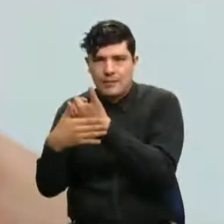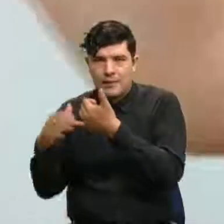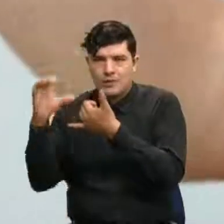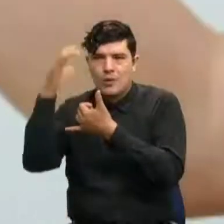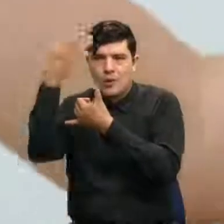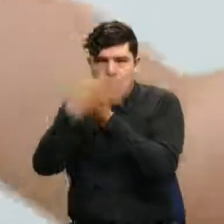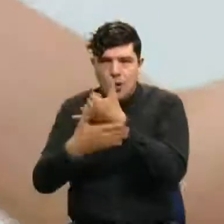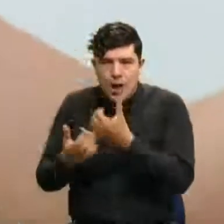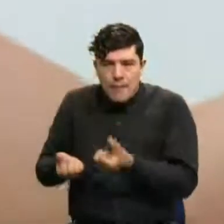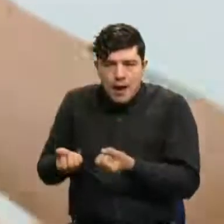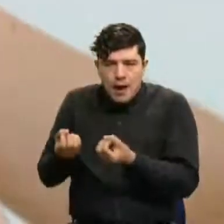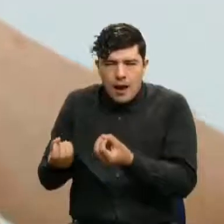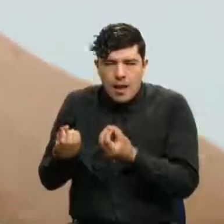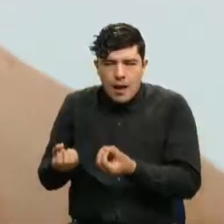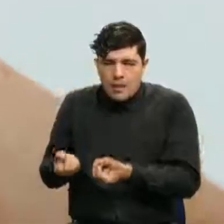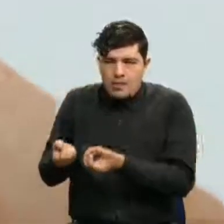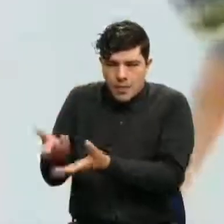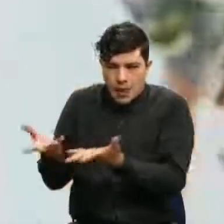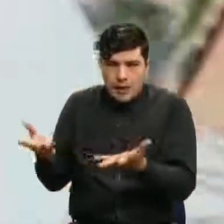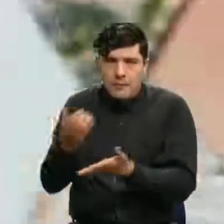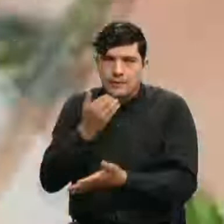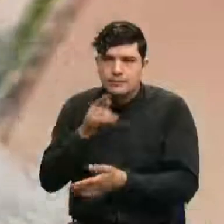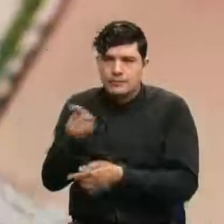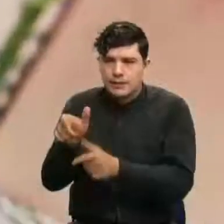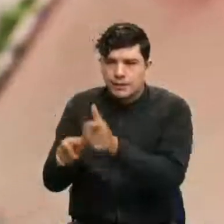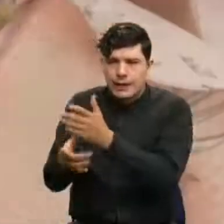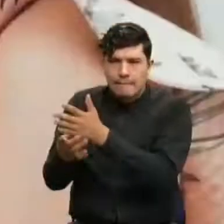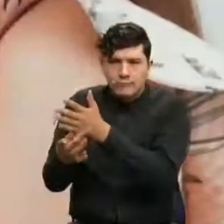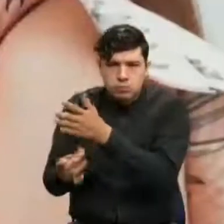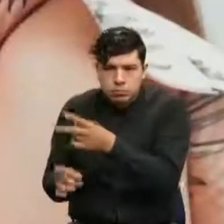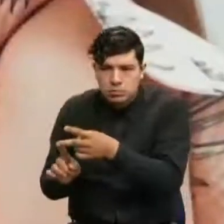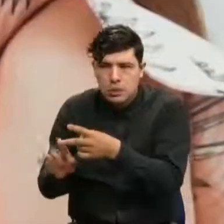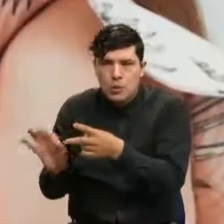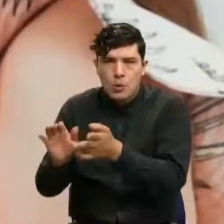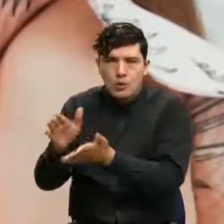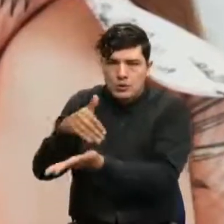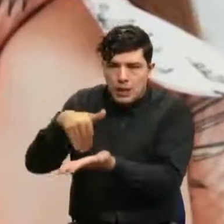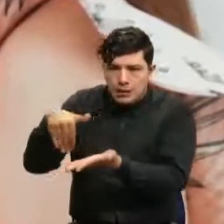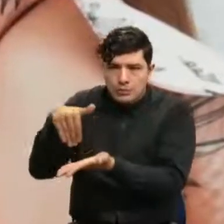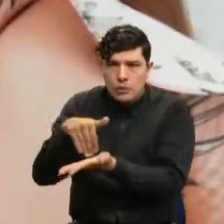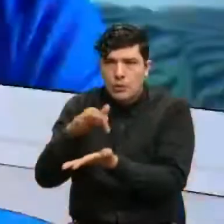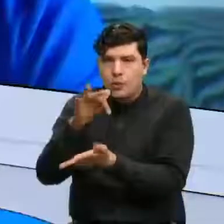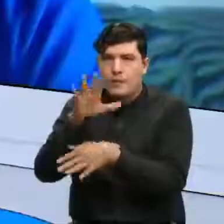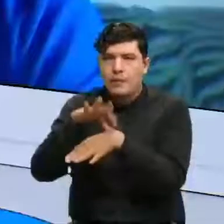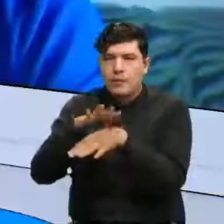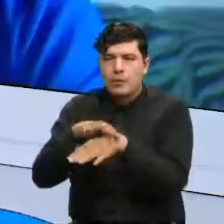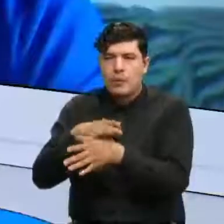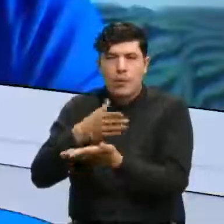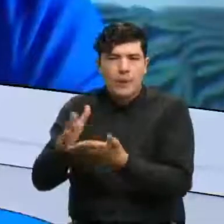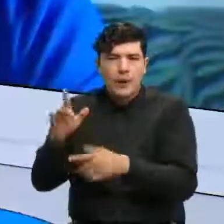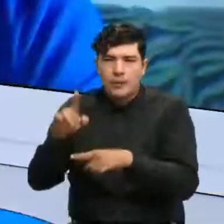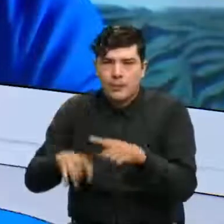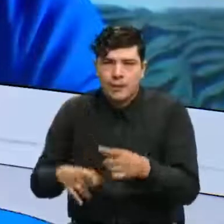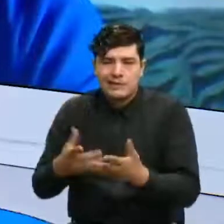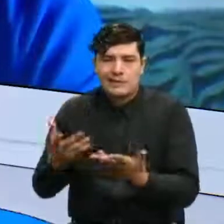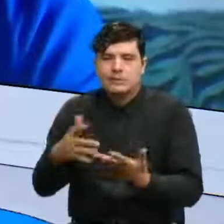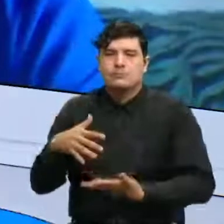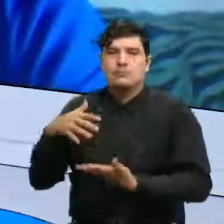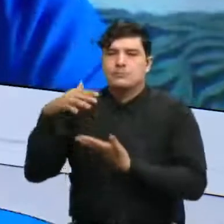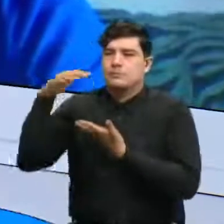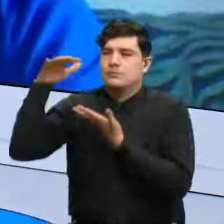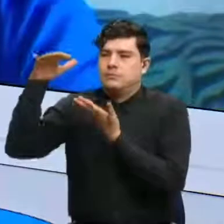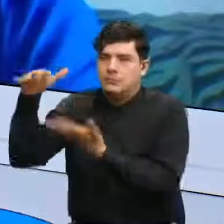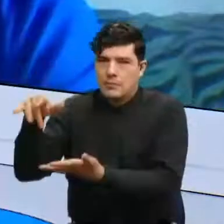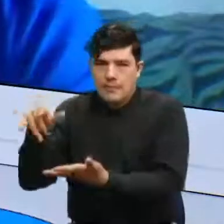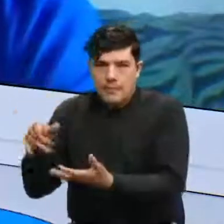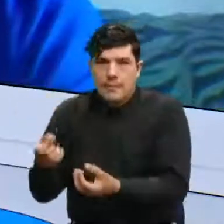aquellos pacientes de escasos recursos o centros que no pueden adquirirlo, para que cada uno de los pacientes que lo necesita